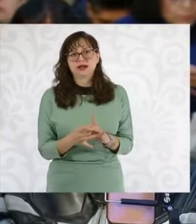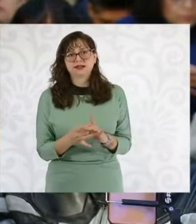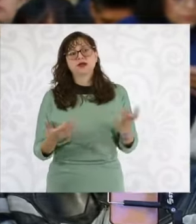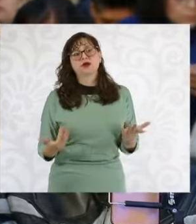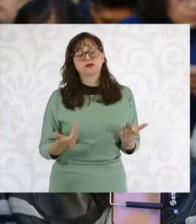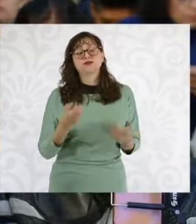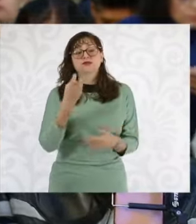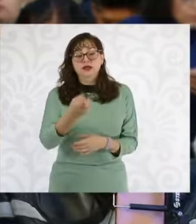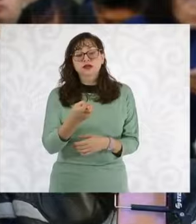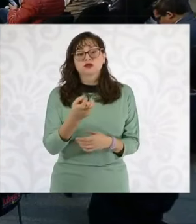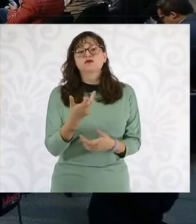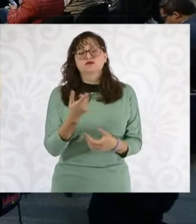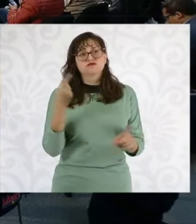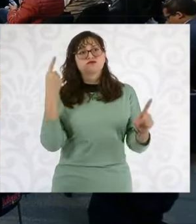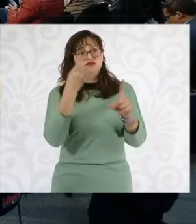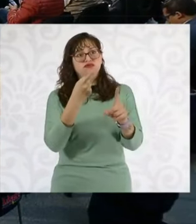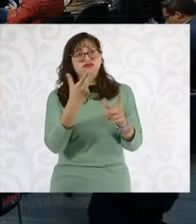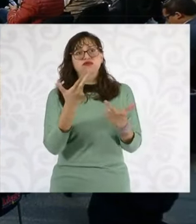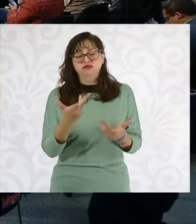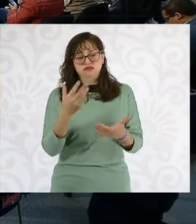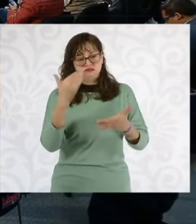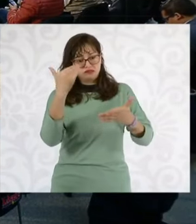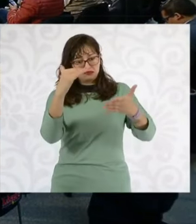también no tener un gobierno tan